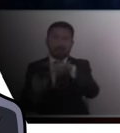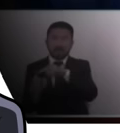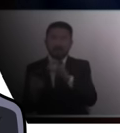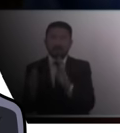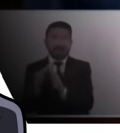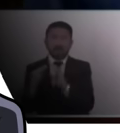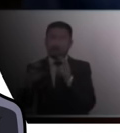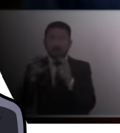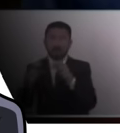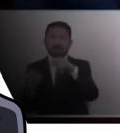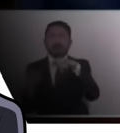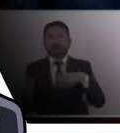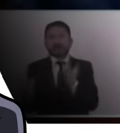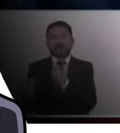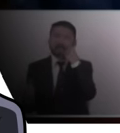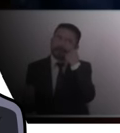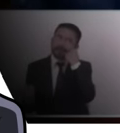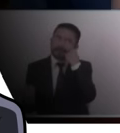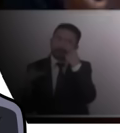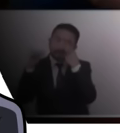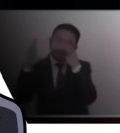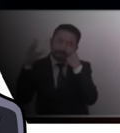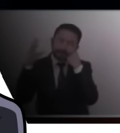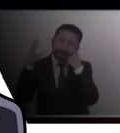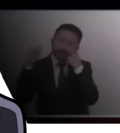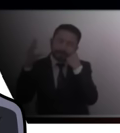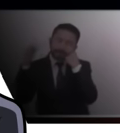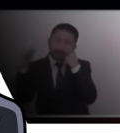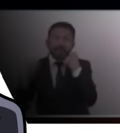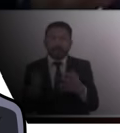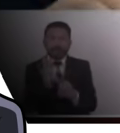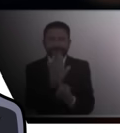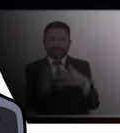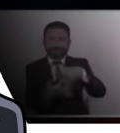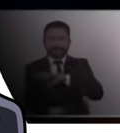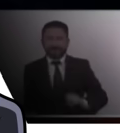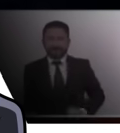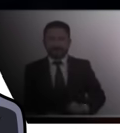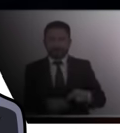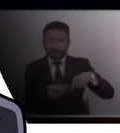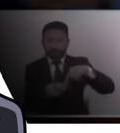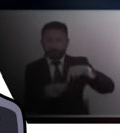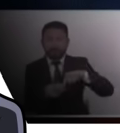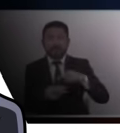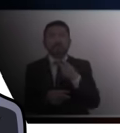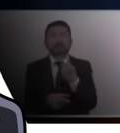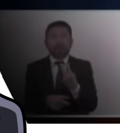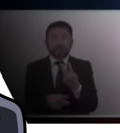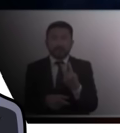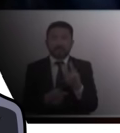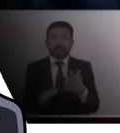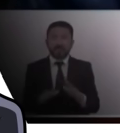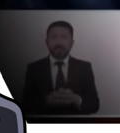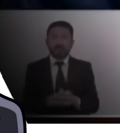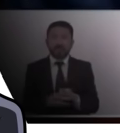los escucha en su casa, aquí los tenemos que escuchar un gran rato. Pero ya les demostré aquí al pueblo salvadoreño con un ejemplo que, como